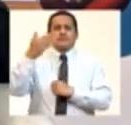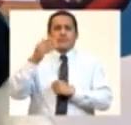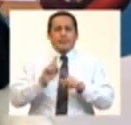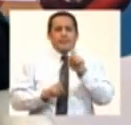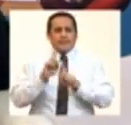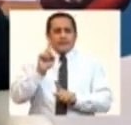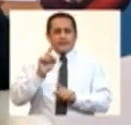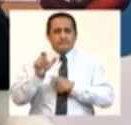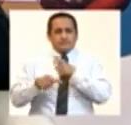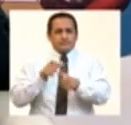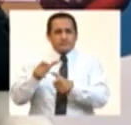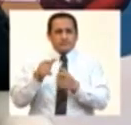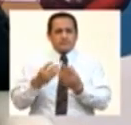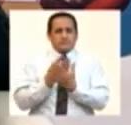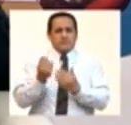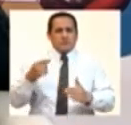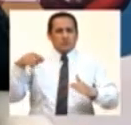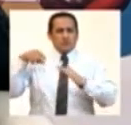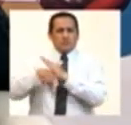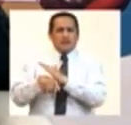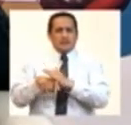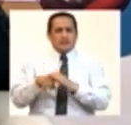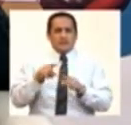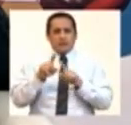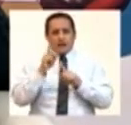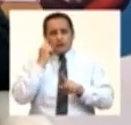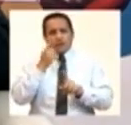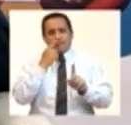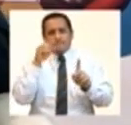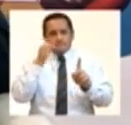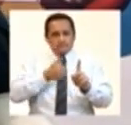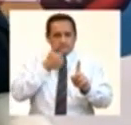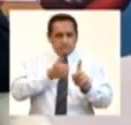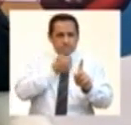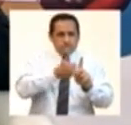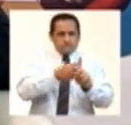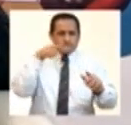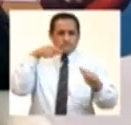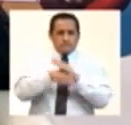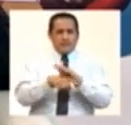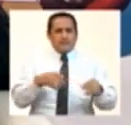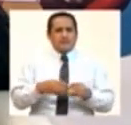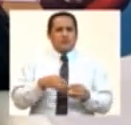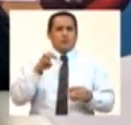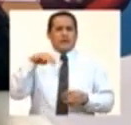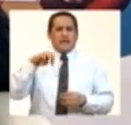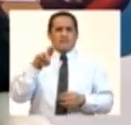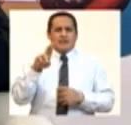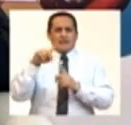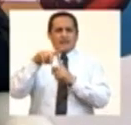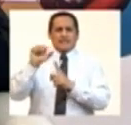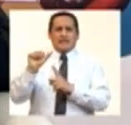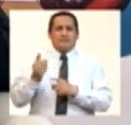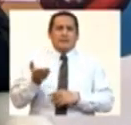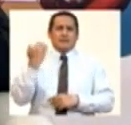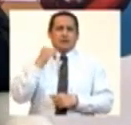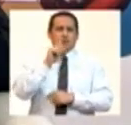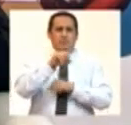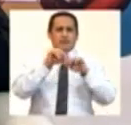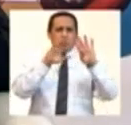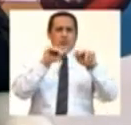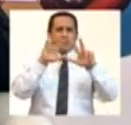luego haya habido atentados selectivos. El MRTA perpetró en el